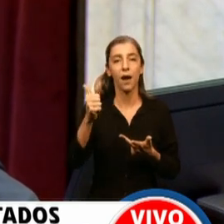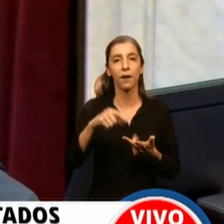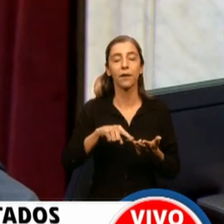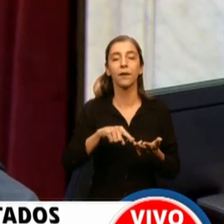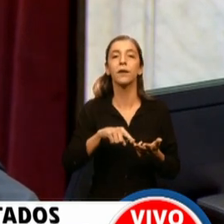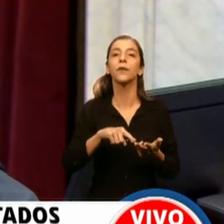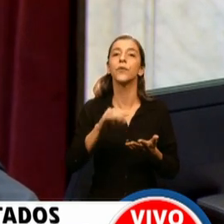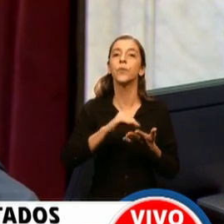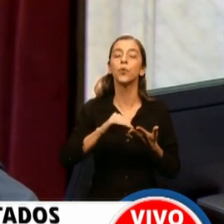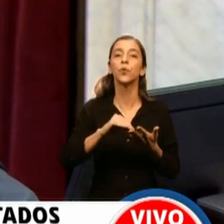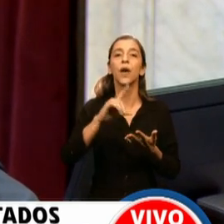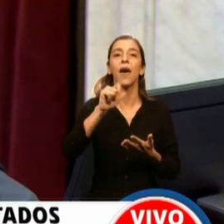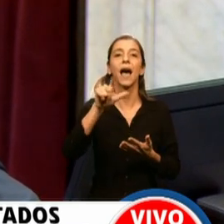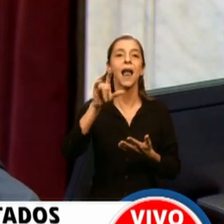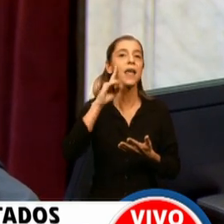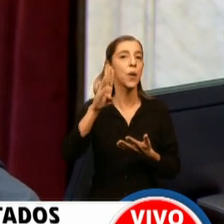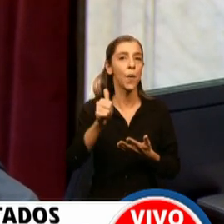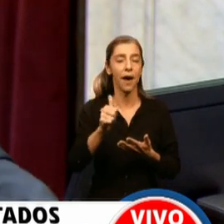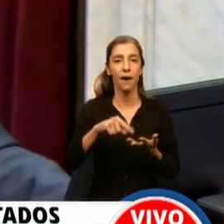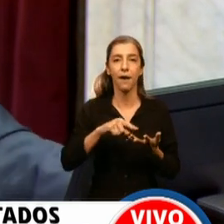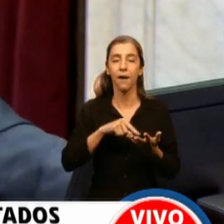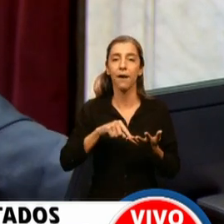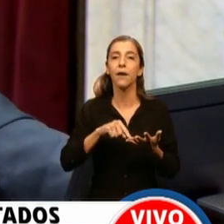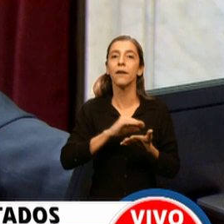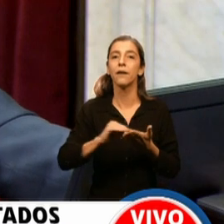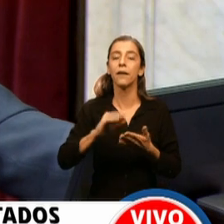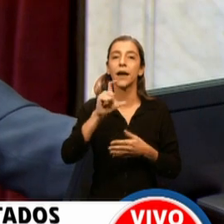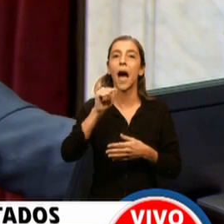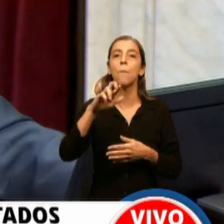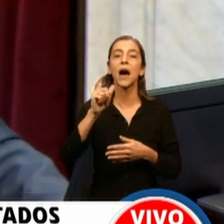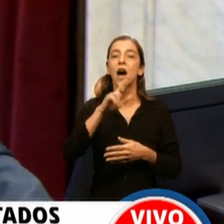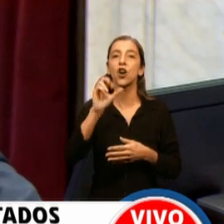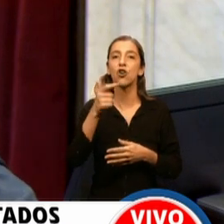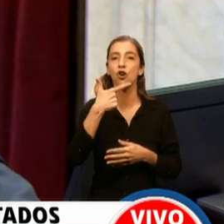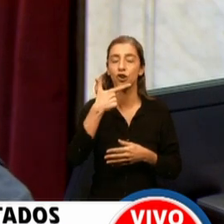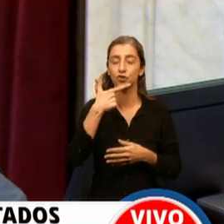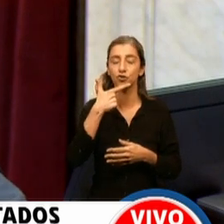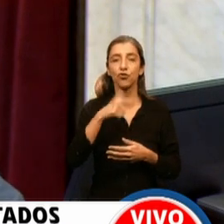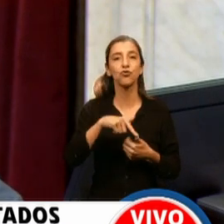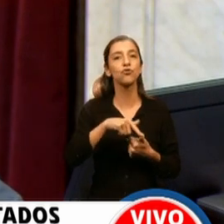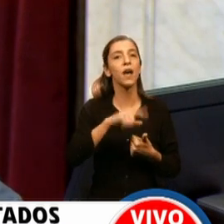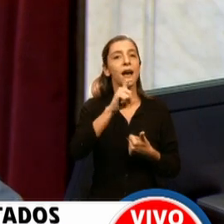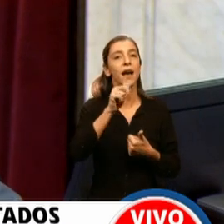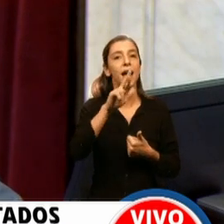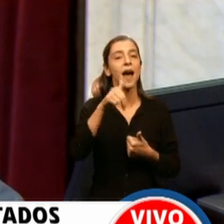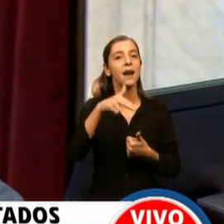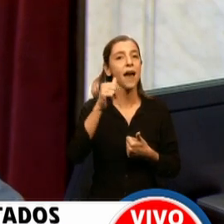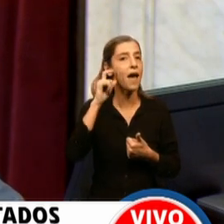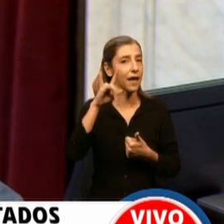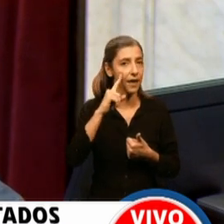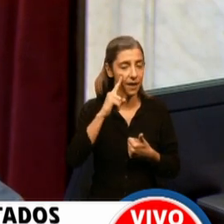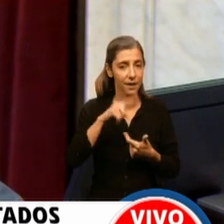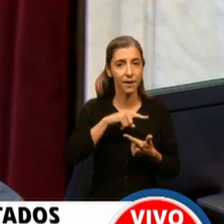diputada caliva verónica diputada caparrós mabel diputado carna guillermo